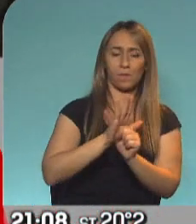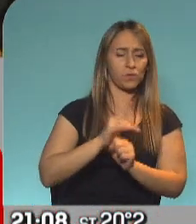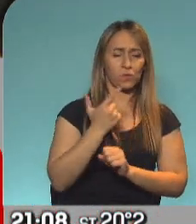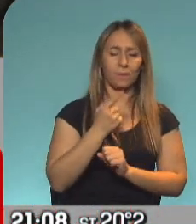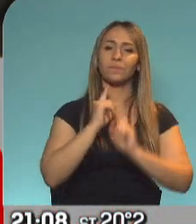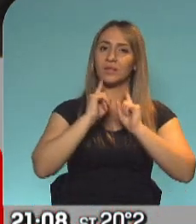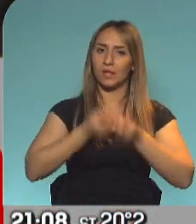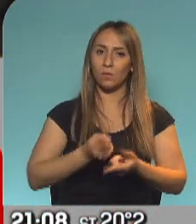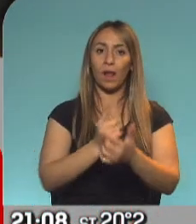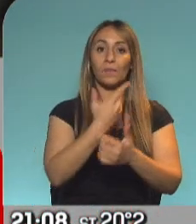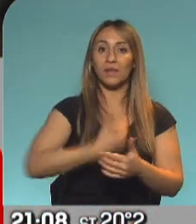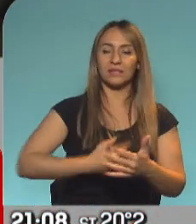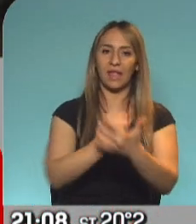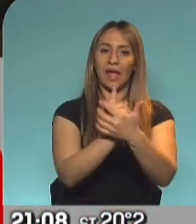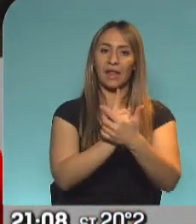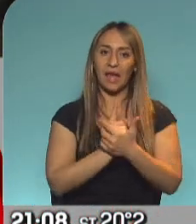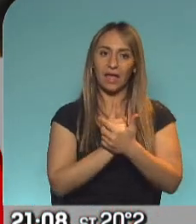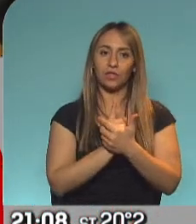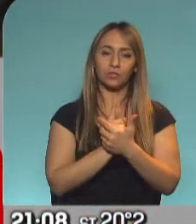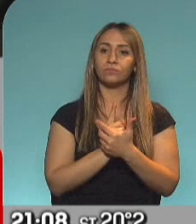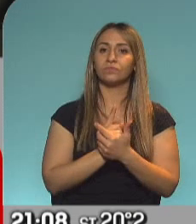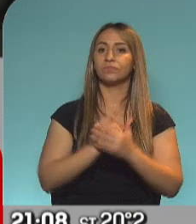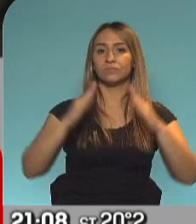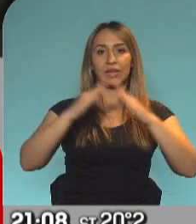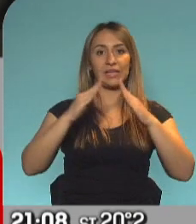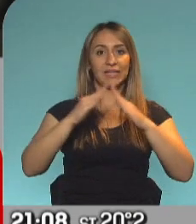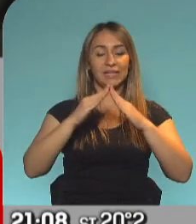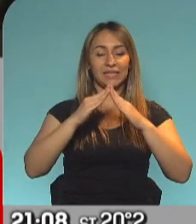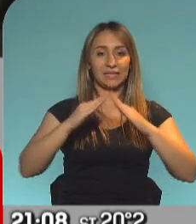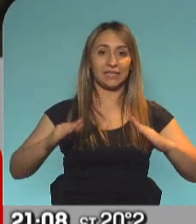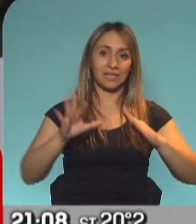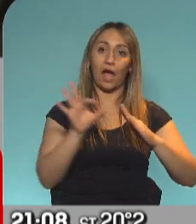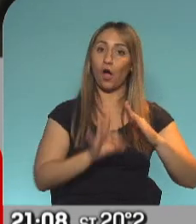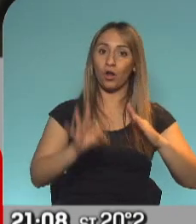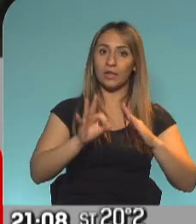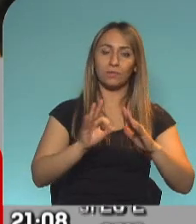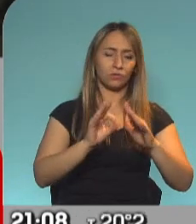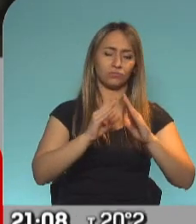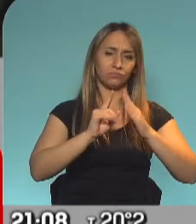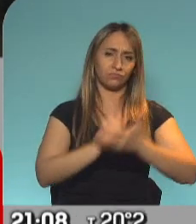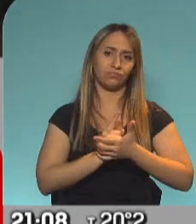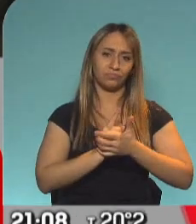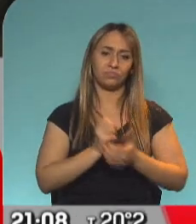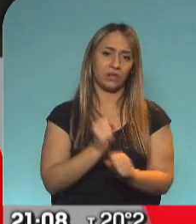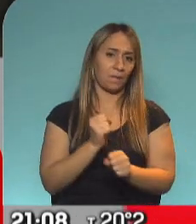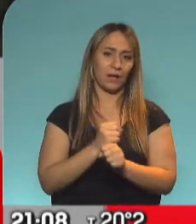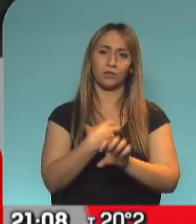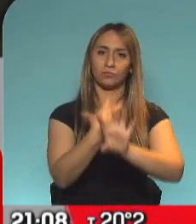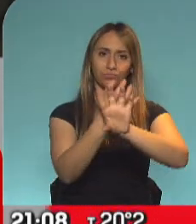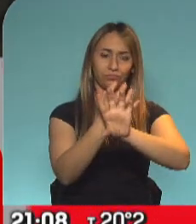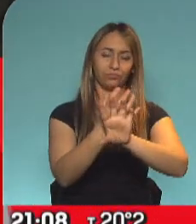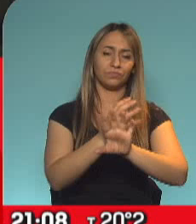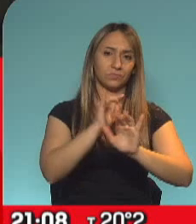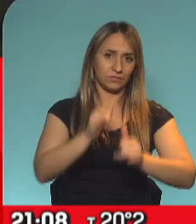estar aislado y va a estar trabajando aquí desde la quinta de olivos de forma remota no solamente a